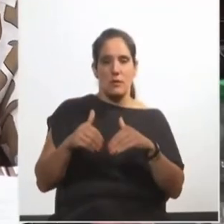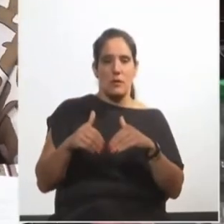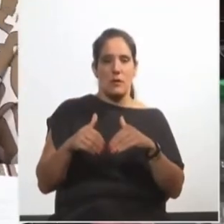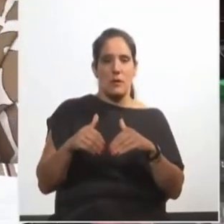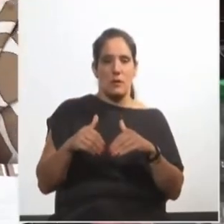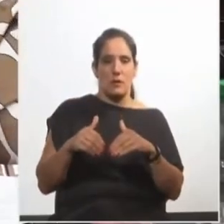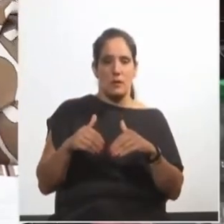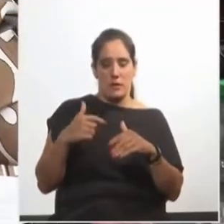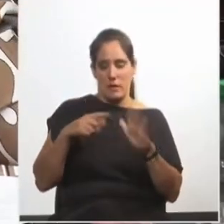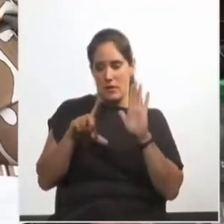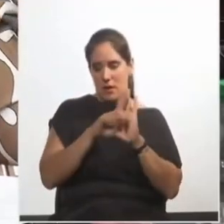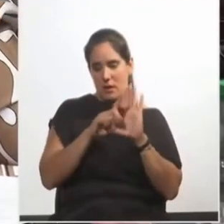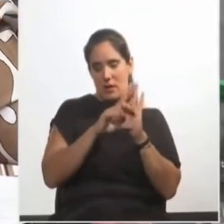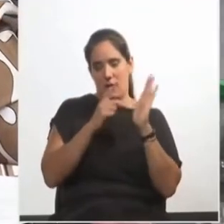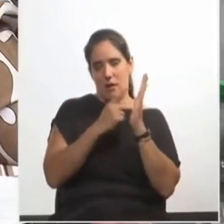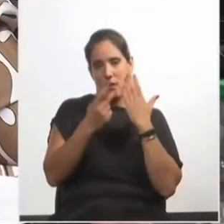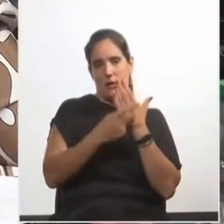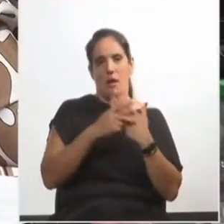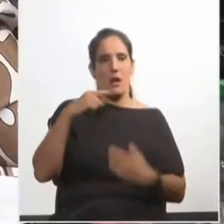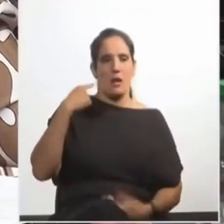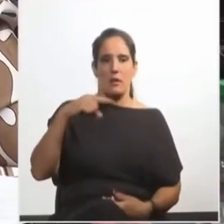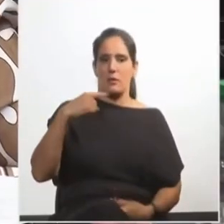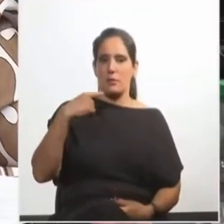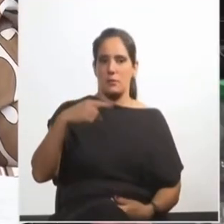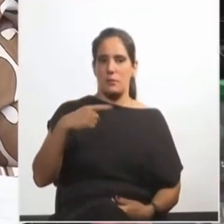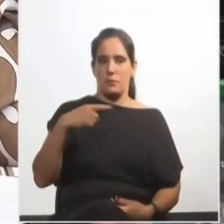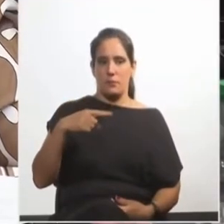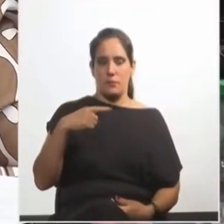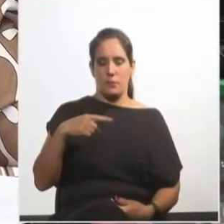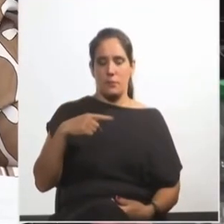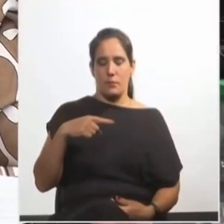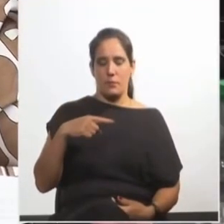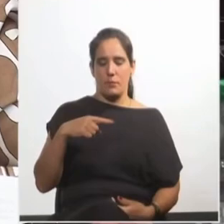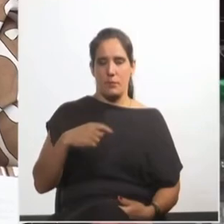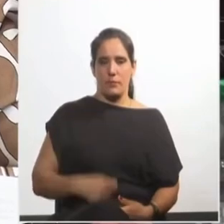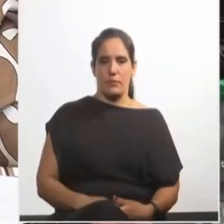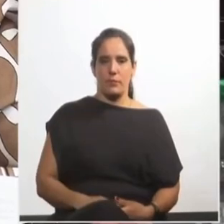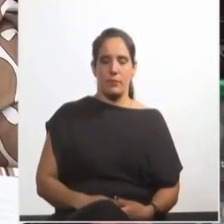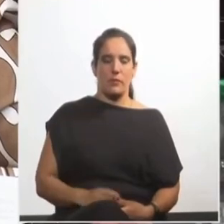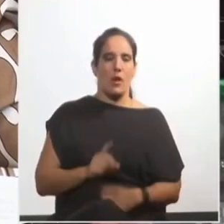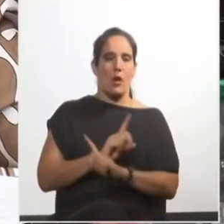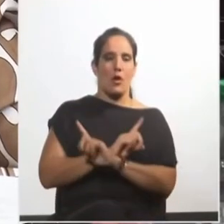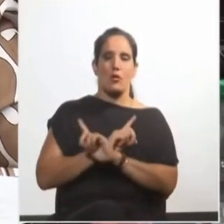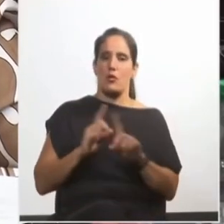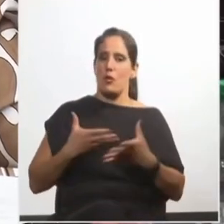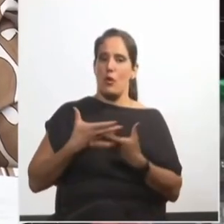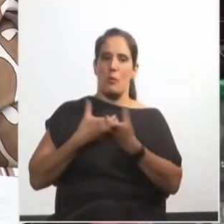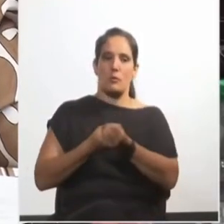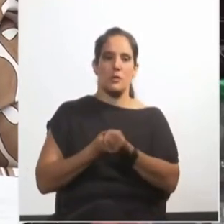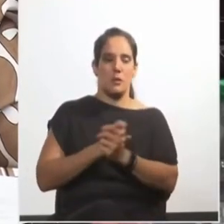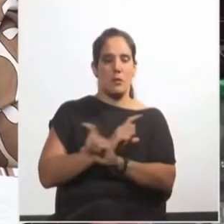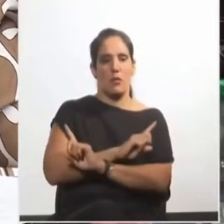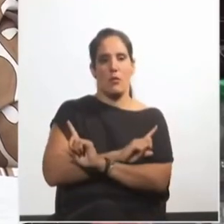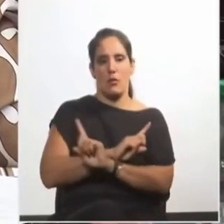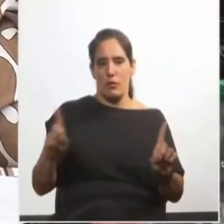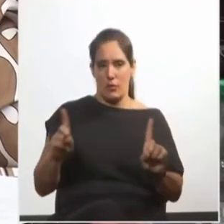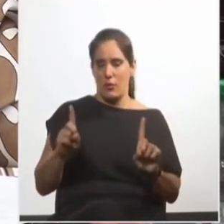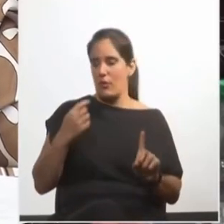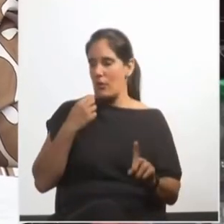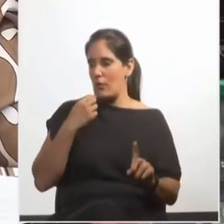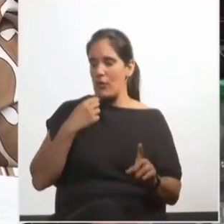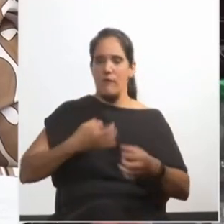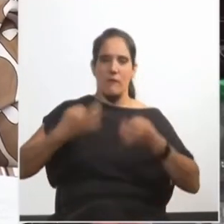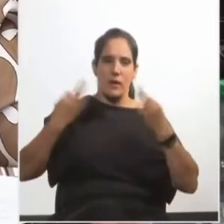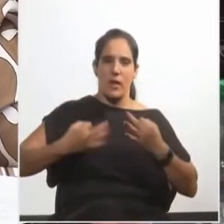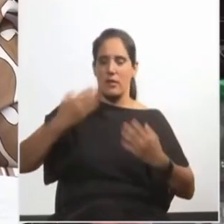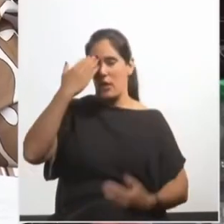proyecto de ley es negativo, reafirmando que no es cierto que el Frente Amplio